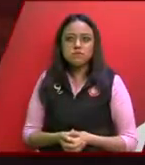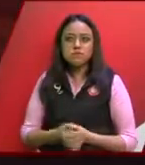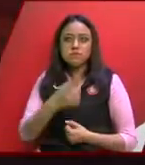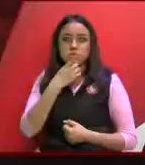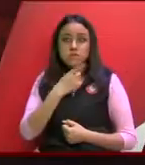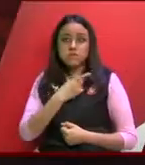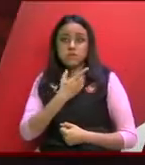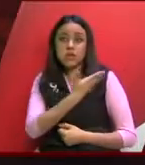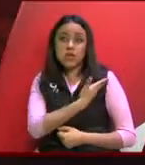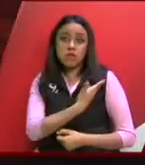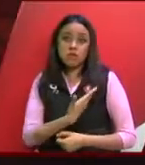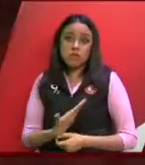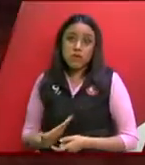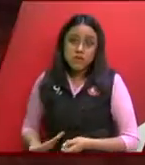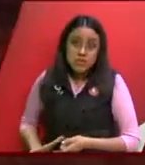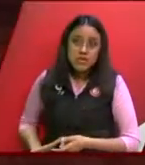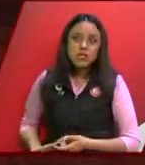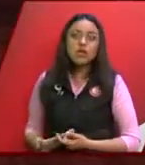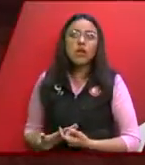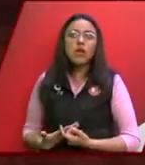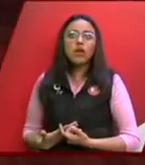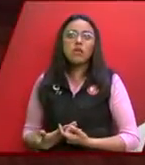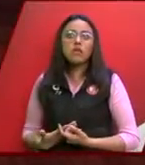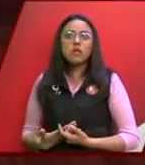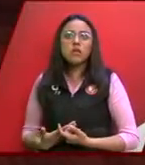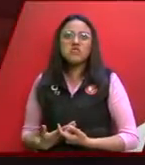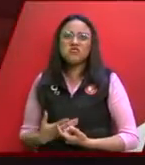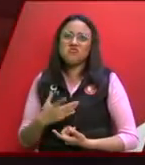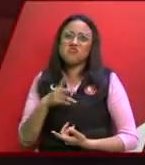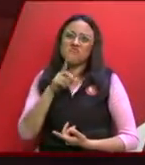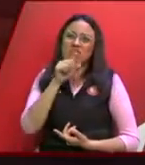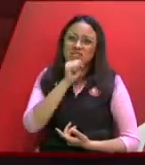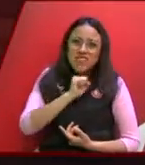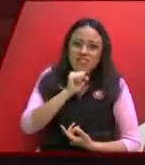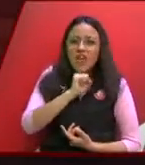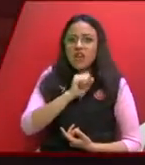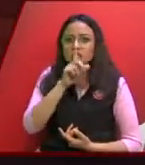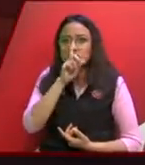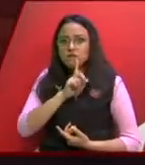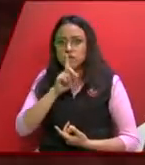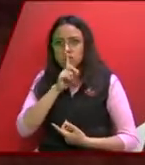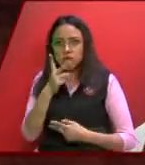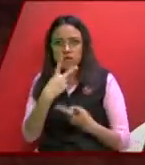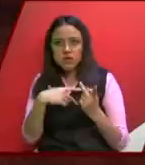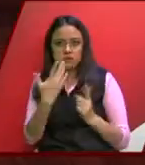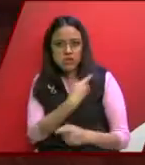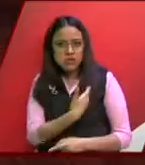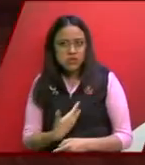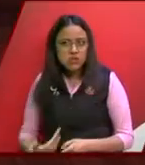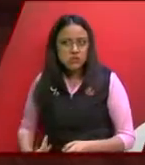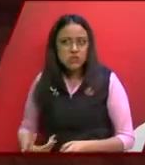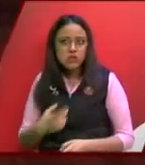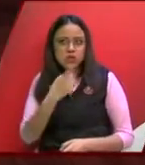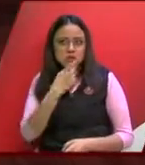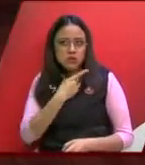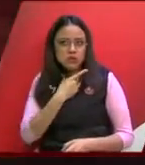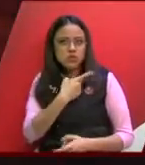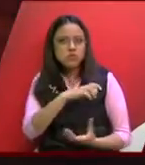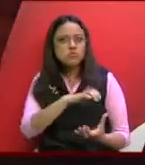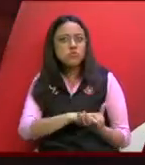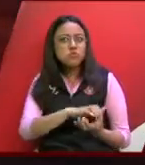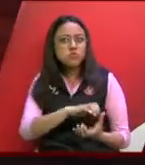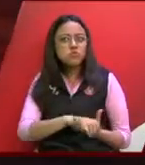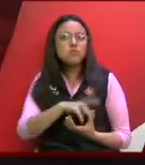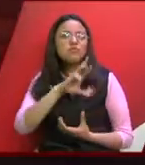los presidentes, empezando con intrigas. Los presidentes venían a mi casa, pues a decirnos, le decían a mi esposo que